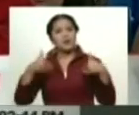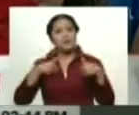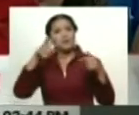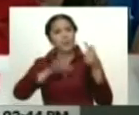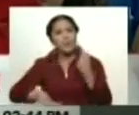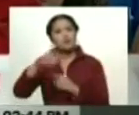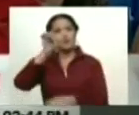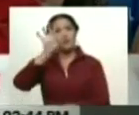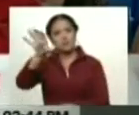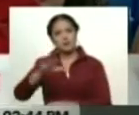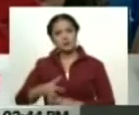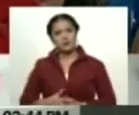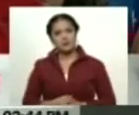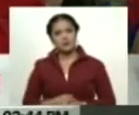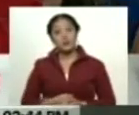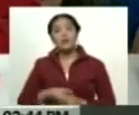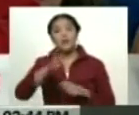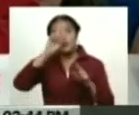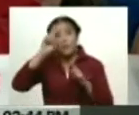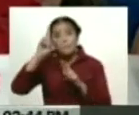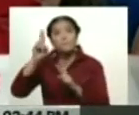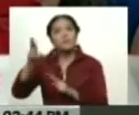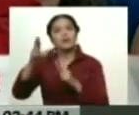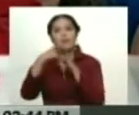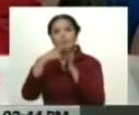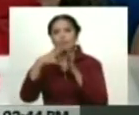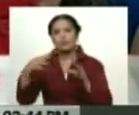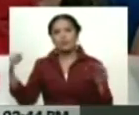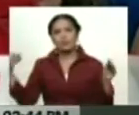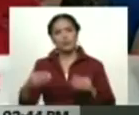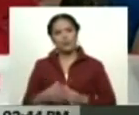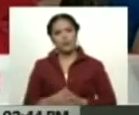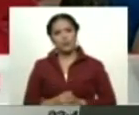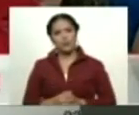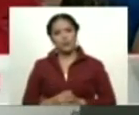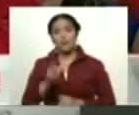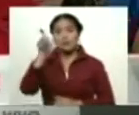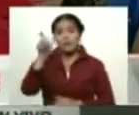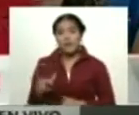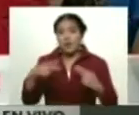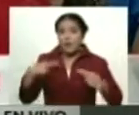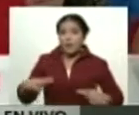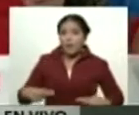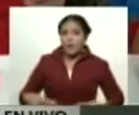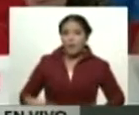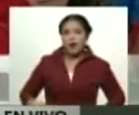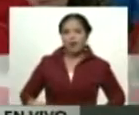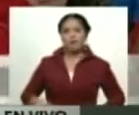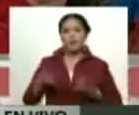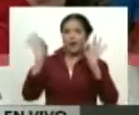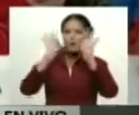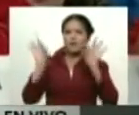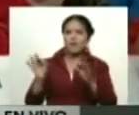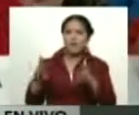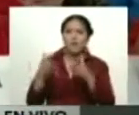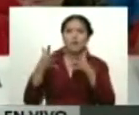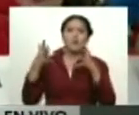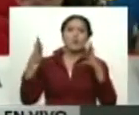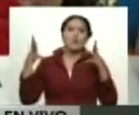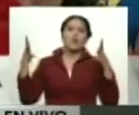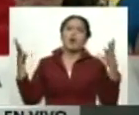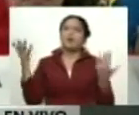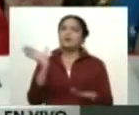país. Que respetan la entereza de ser humano, su grandeza,